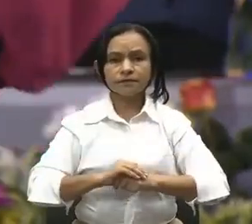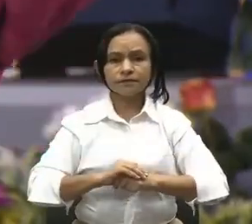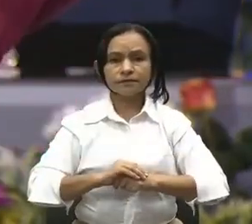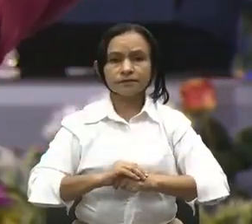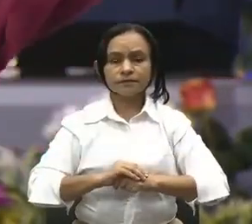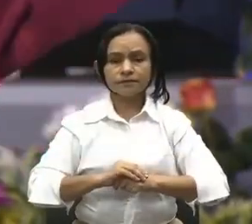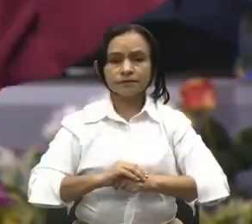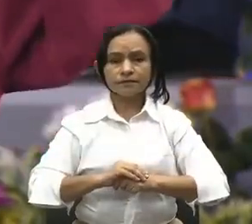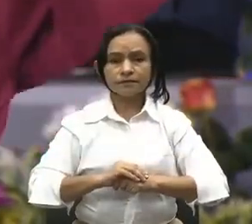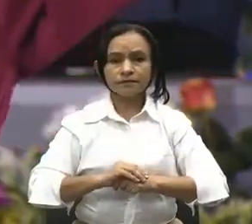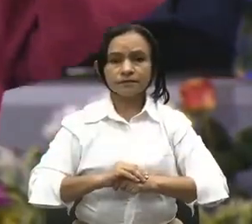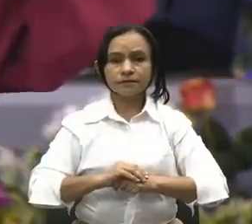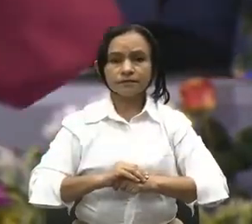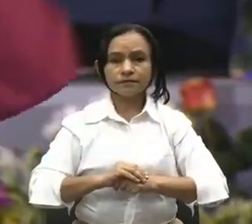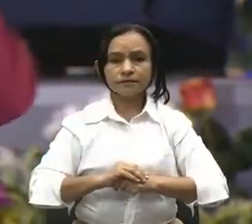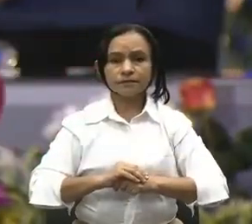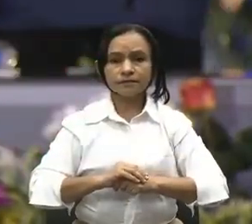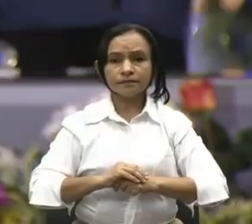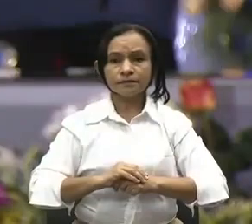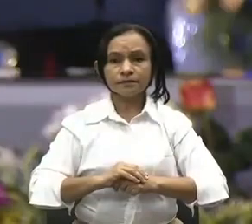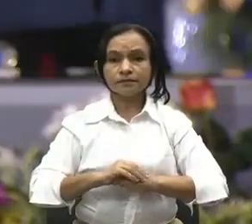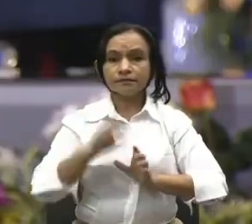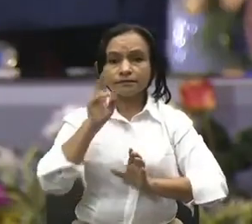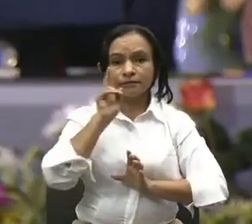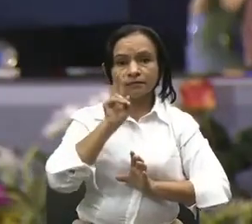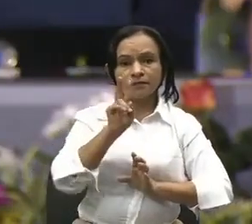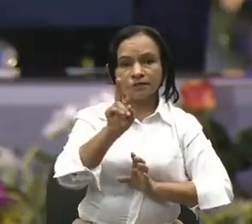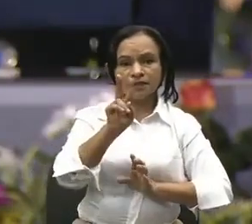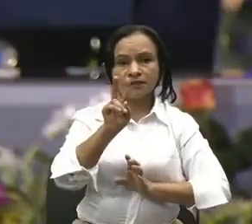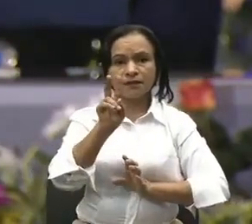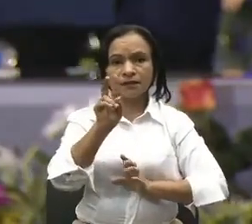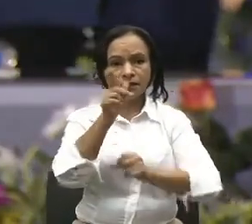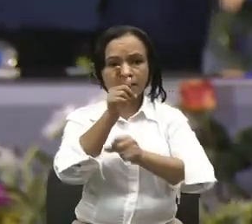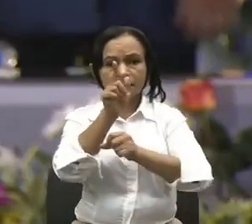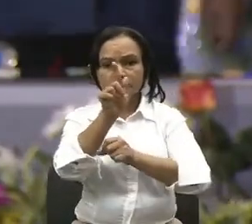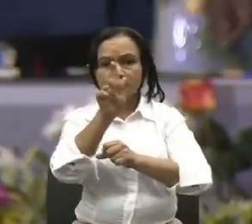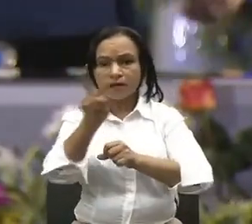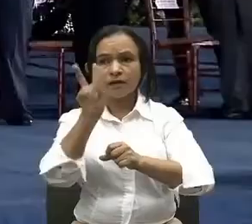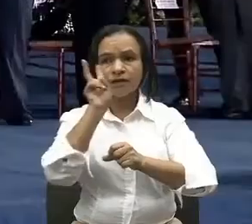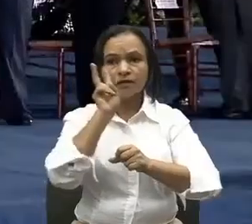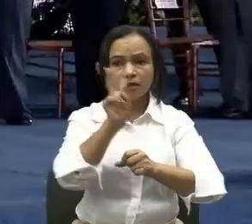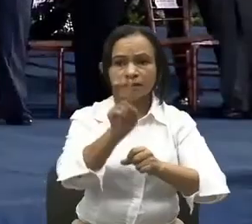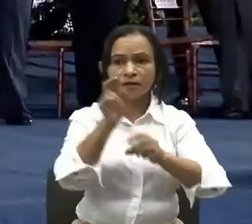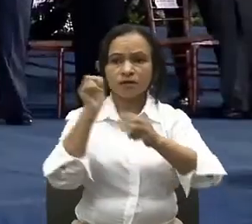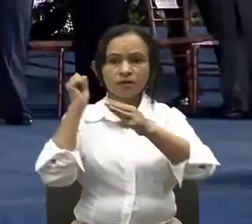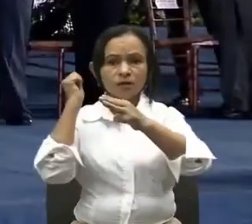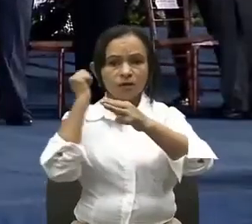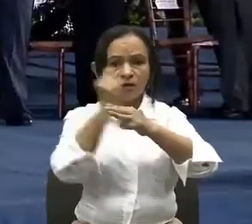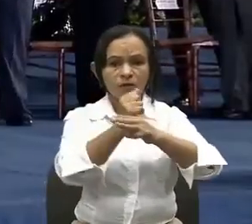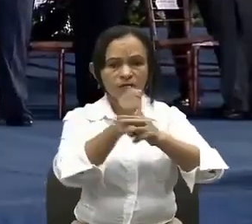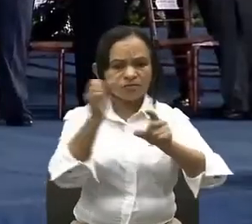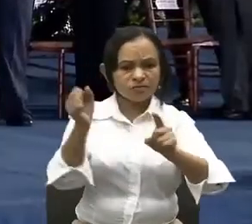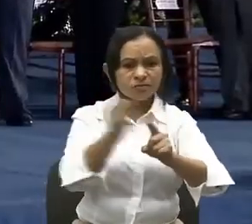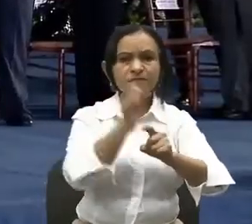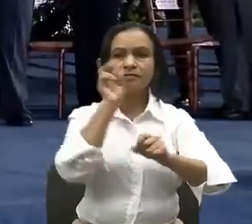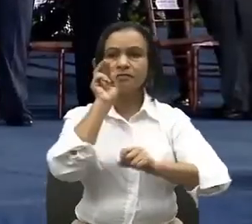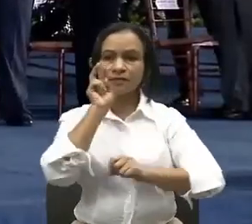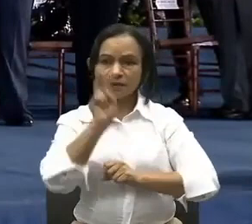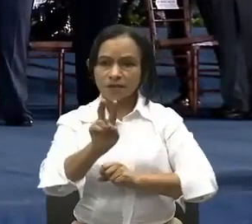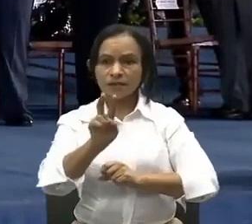Y se ven las tomas cuando los están torturando, los están asesinando, y luego